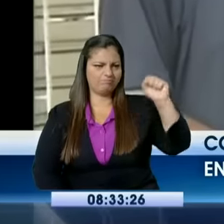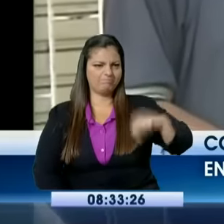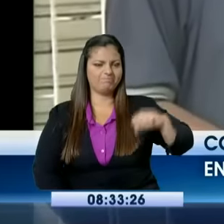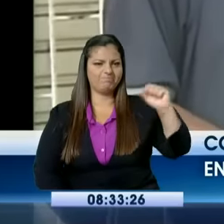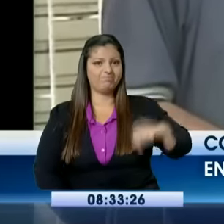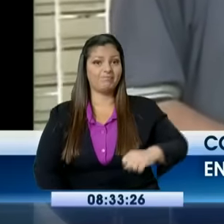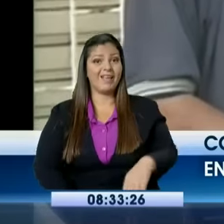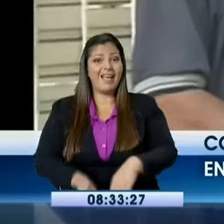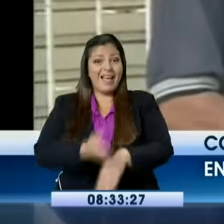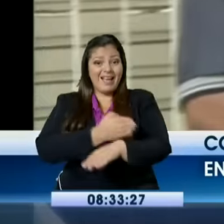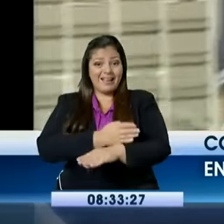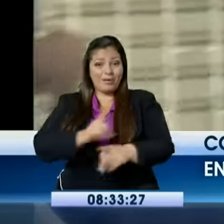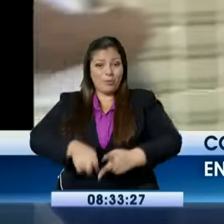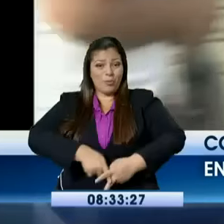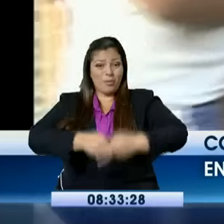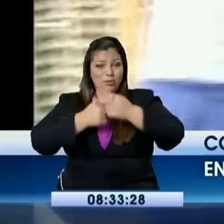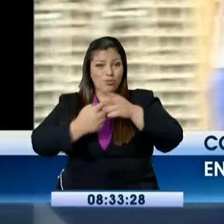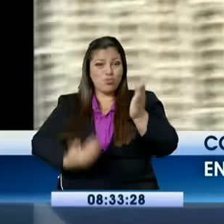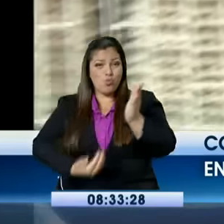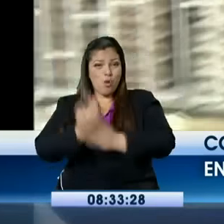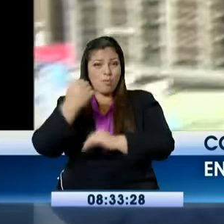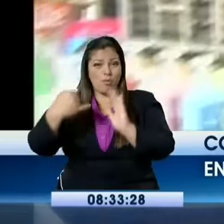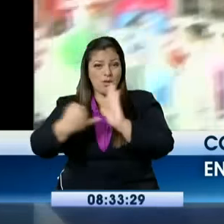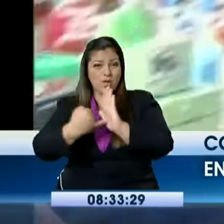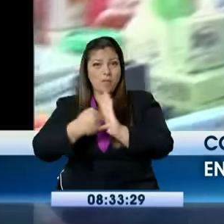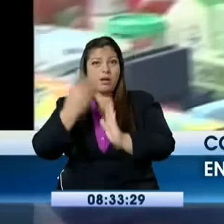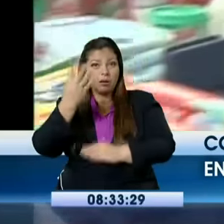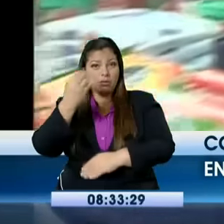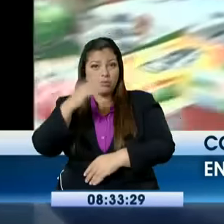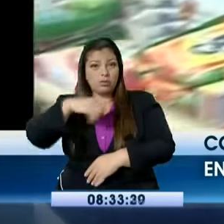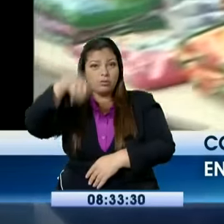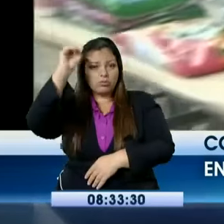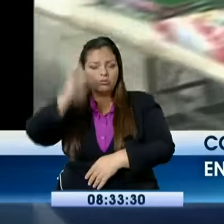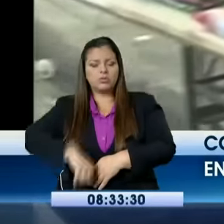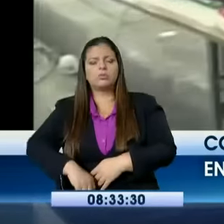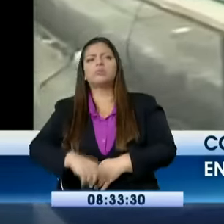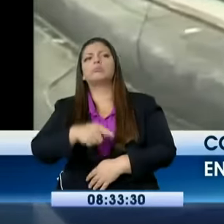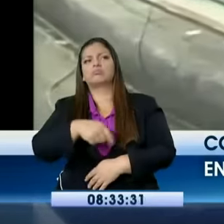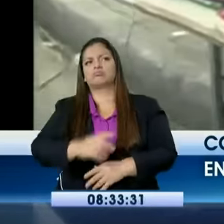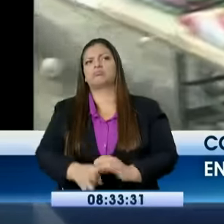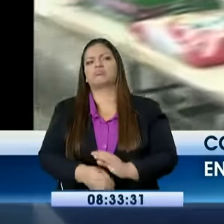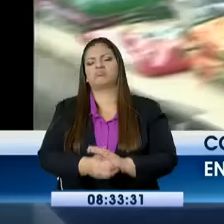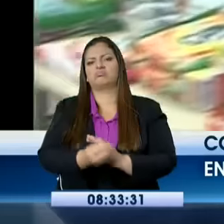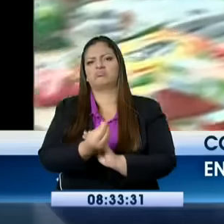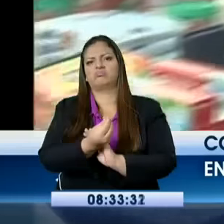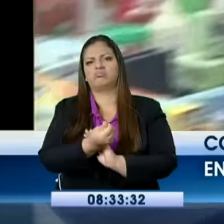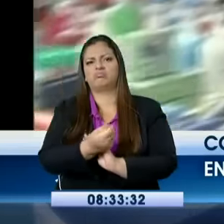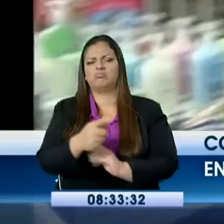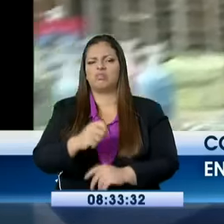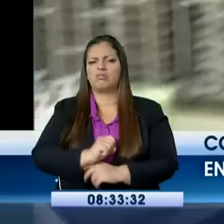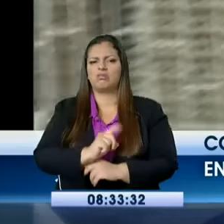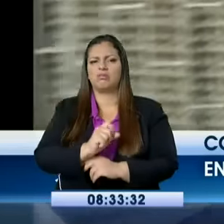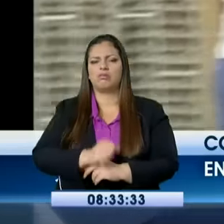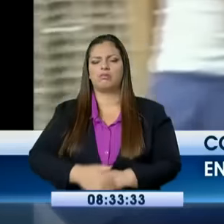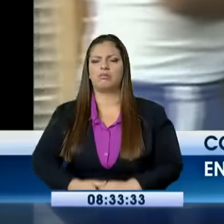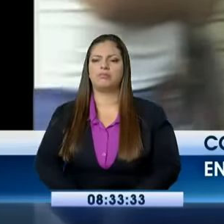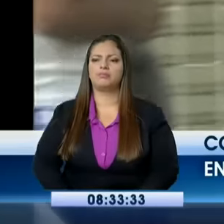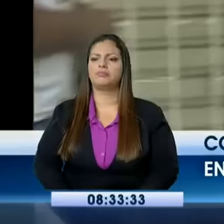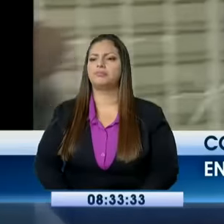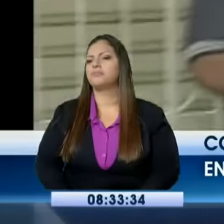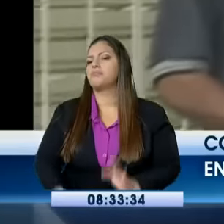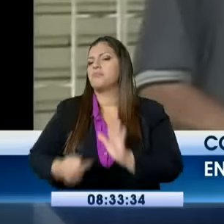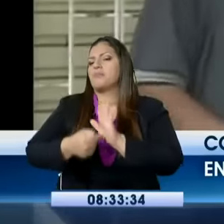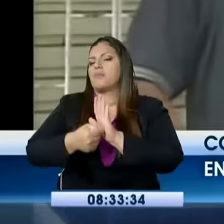que subió el día que subió el IVA. El primero de junio. Denos un ejemplo, de algún jabón, por ejemplo. Ya, el